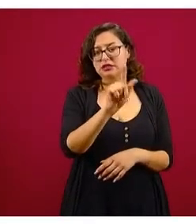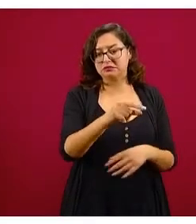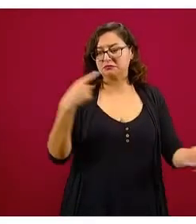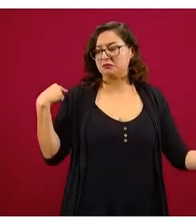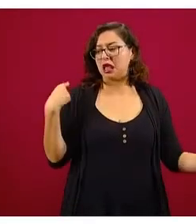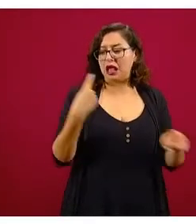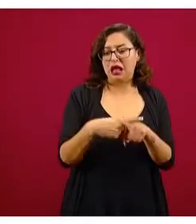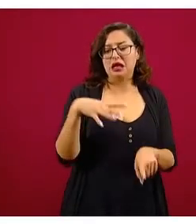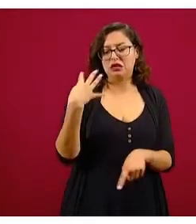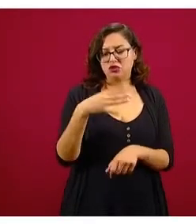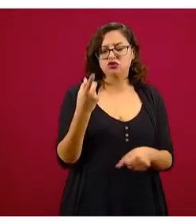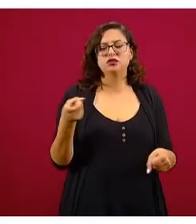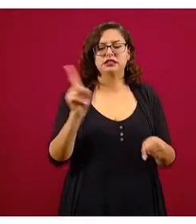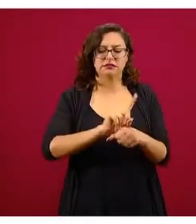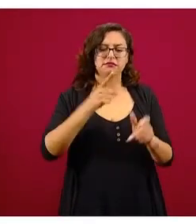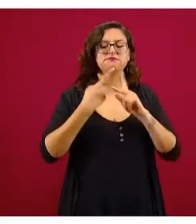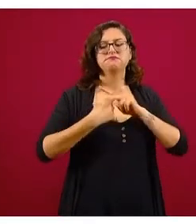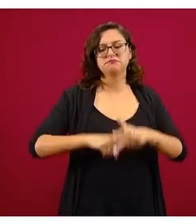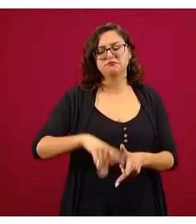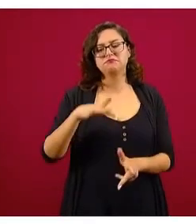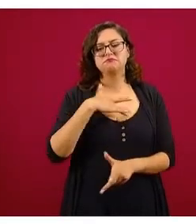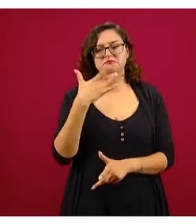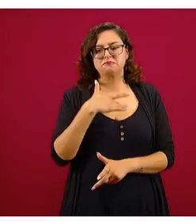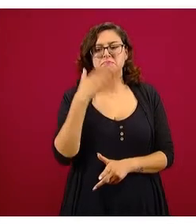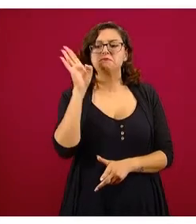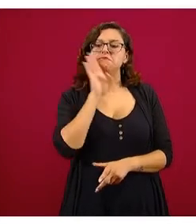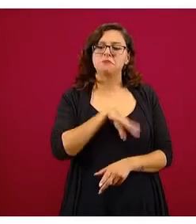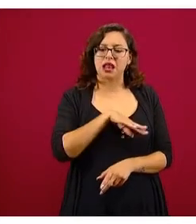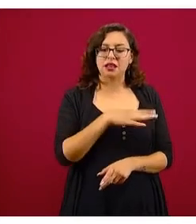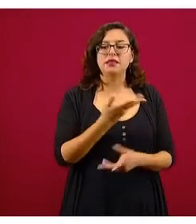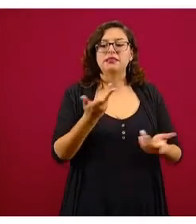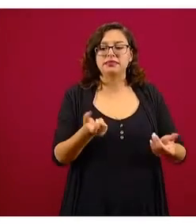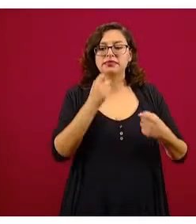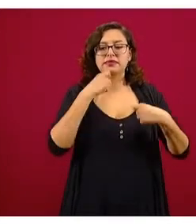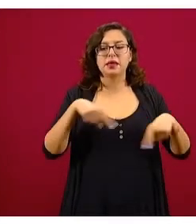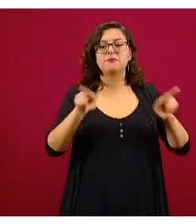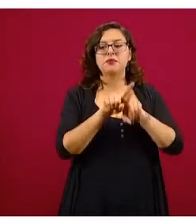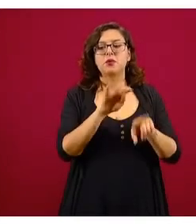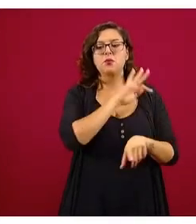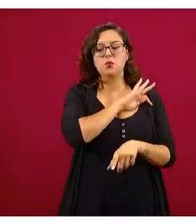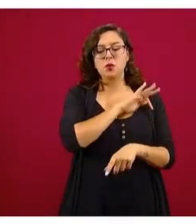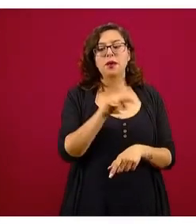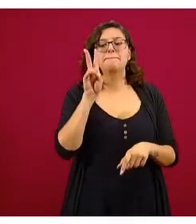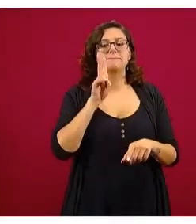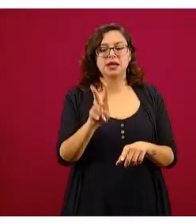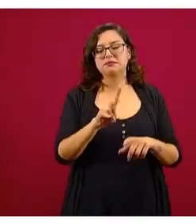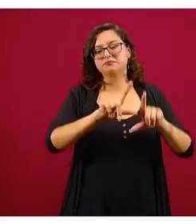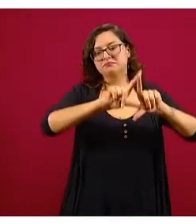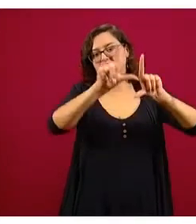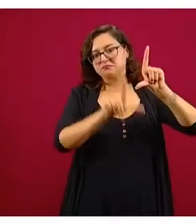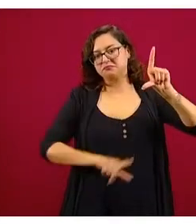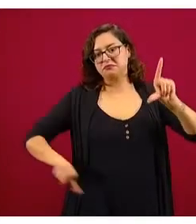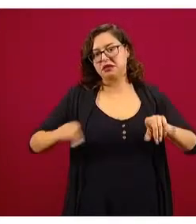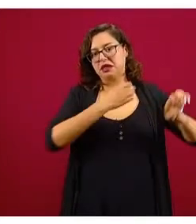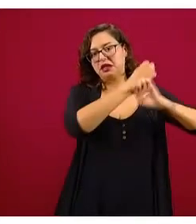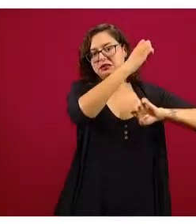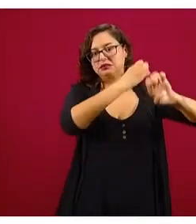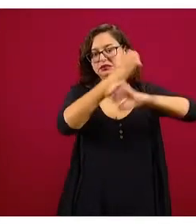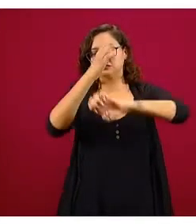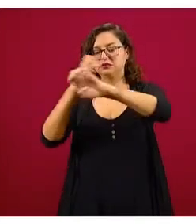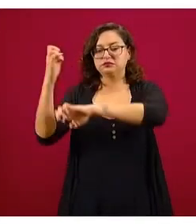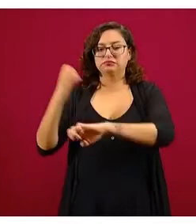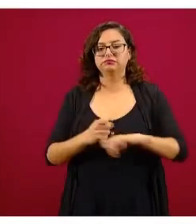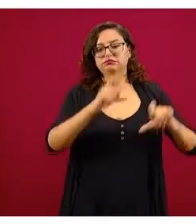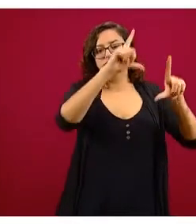últimos 14 días, y también los podemos encontrar distribuidos en cada una de las entidades